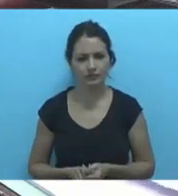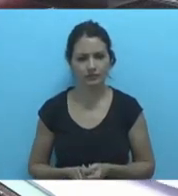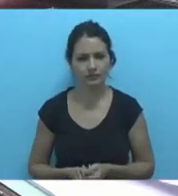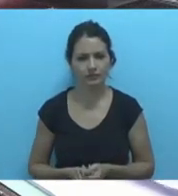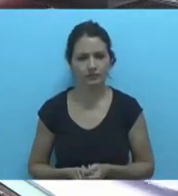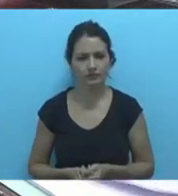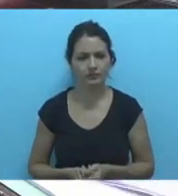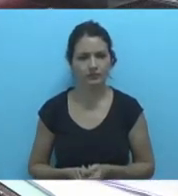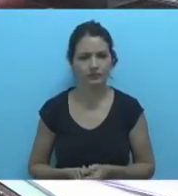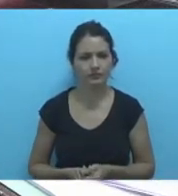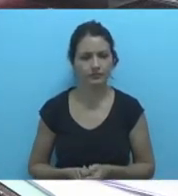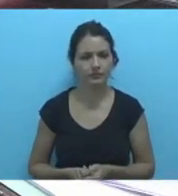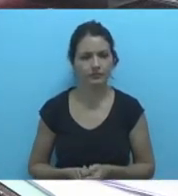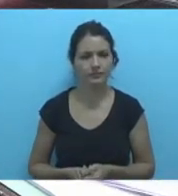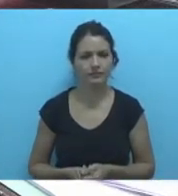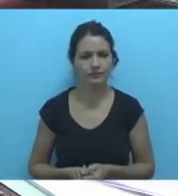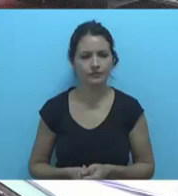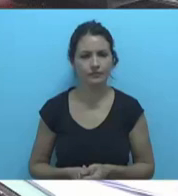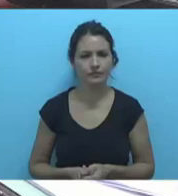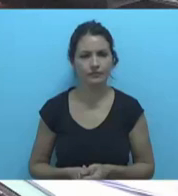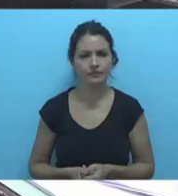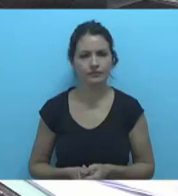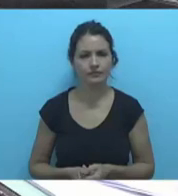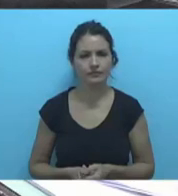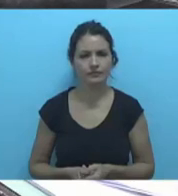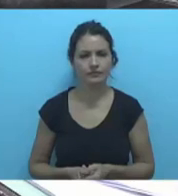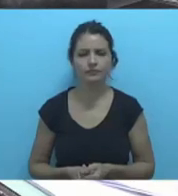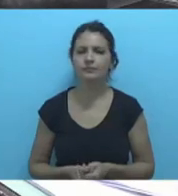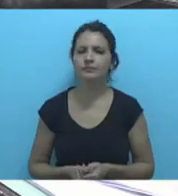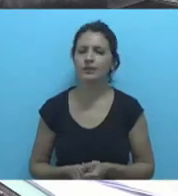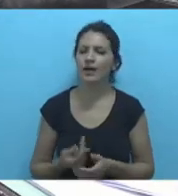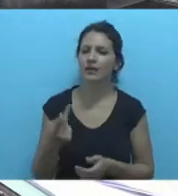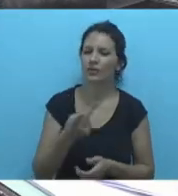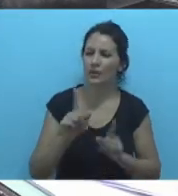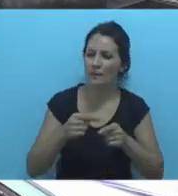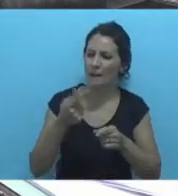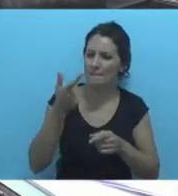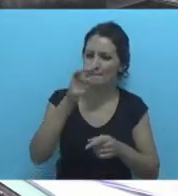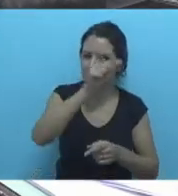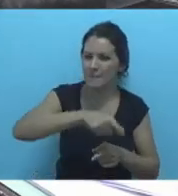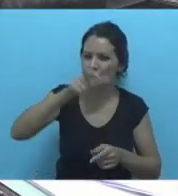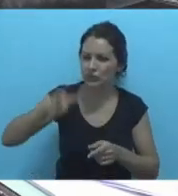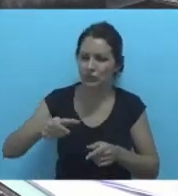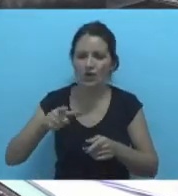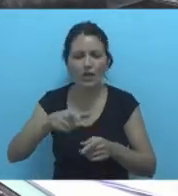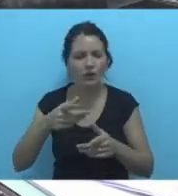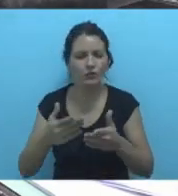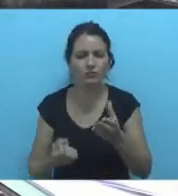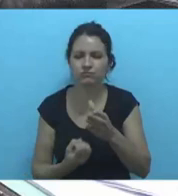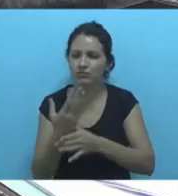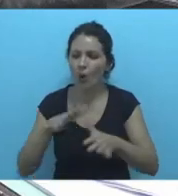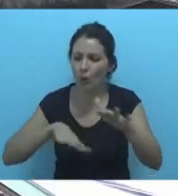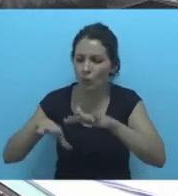de militancia por los derechos humanos, sino que entiendo que algo fundamental de los dos es que fueron personas que construyeron espacios de encuentro,